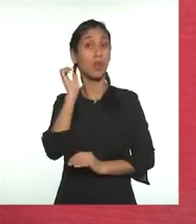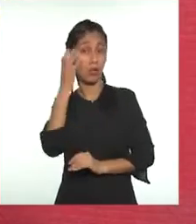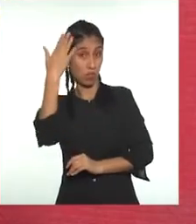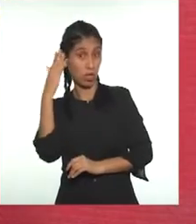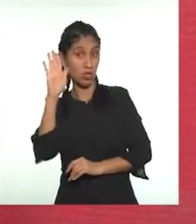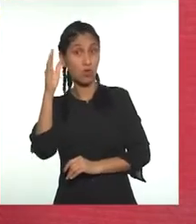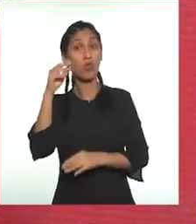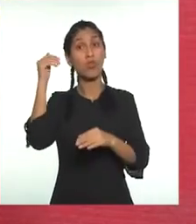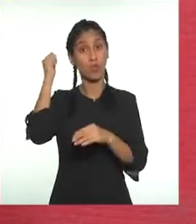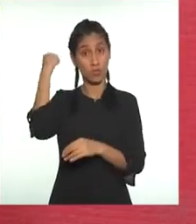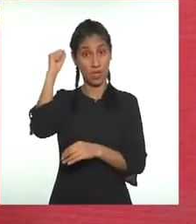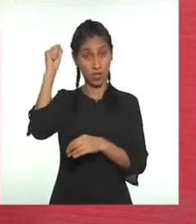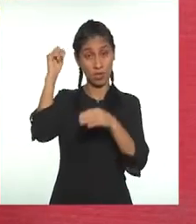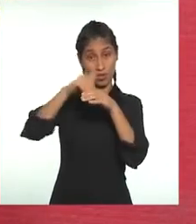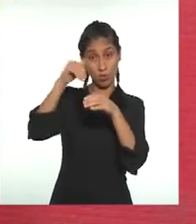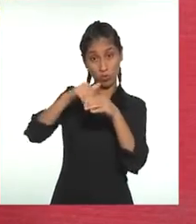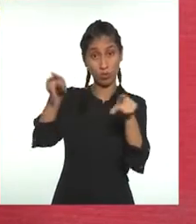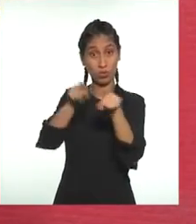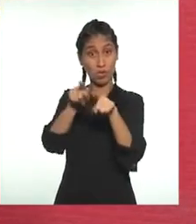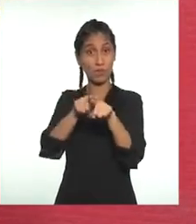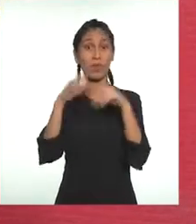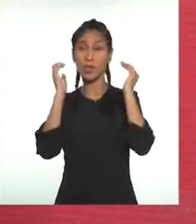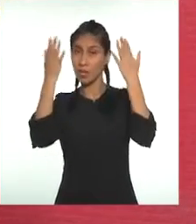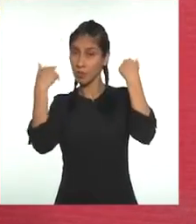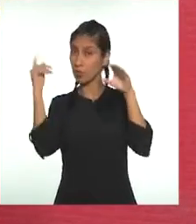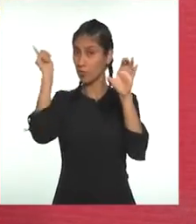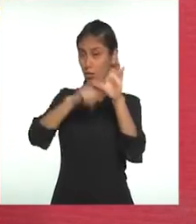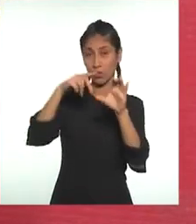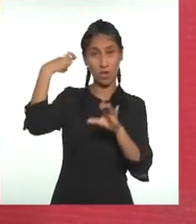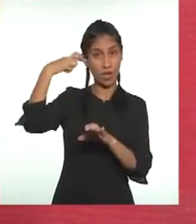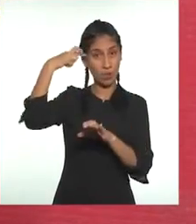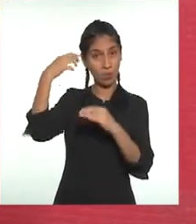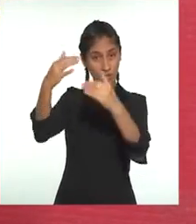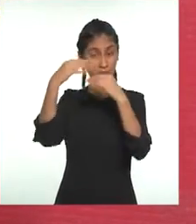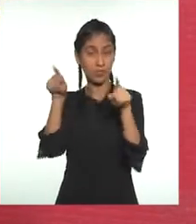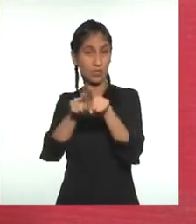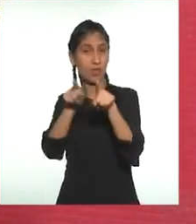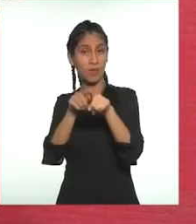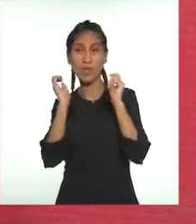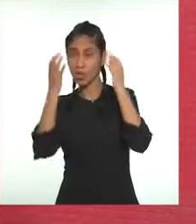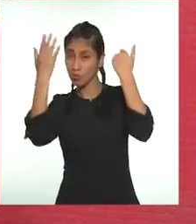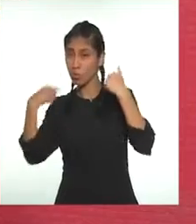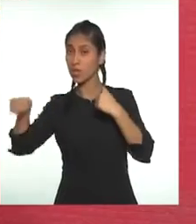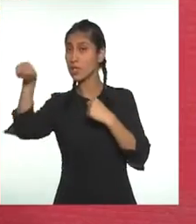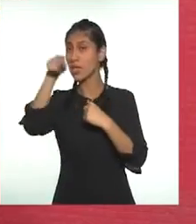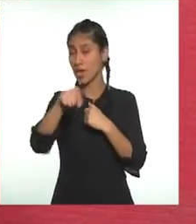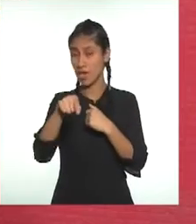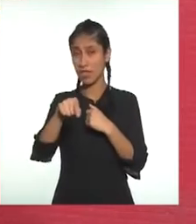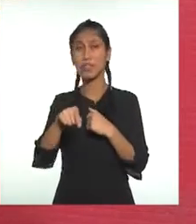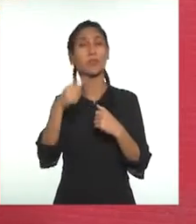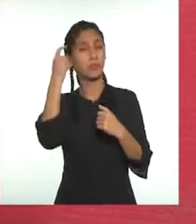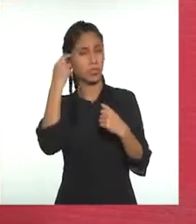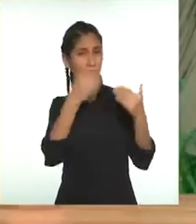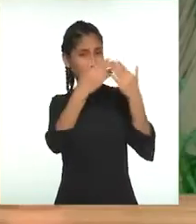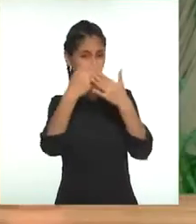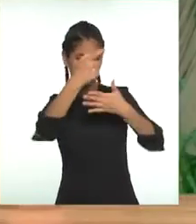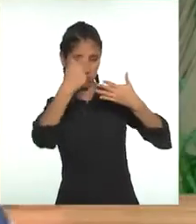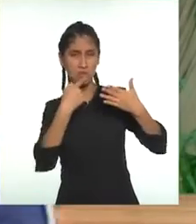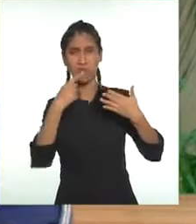la participación de las mujeres en política, la participación en labores y profesiones pensadas inicialmente para los varones,